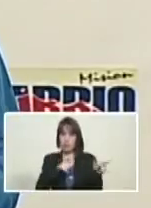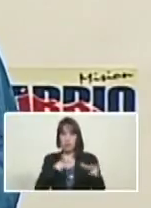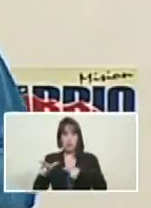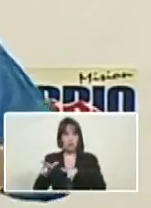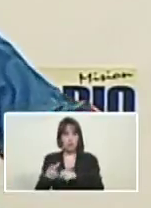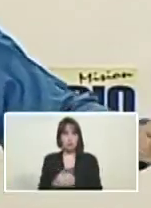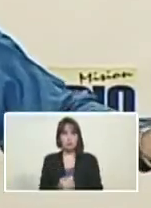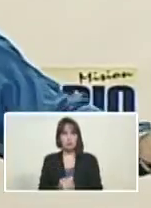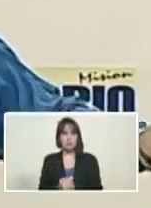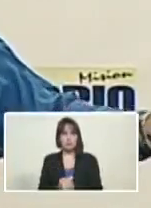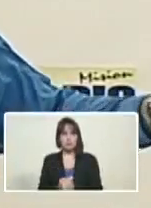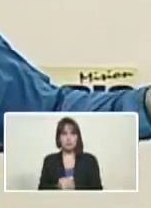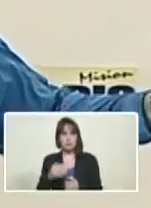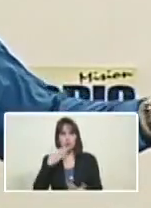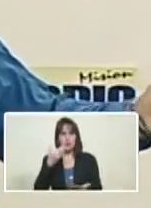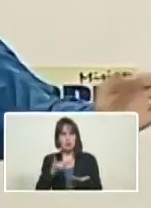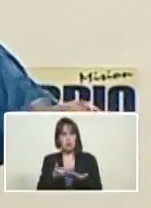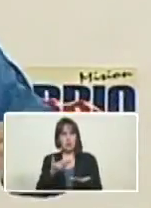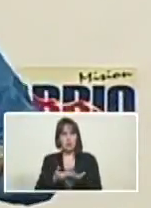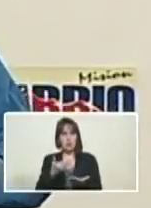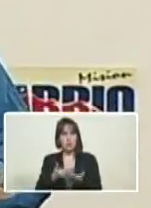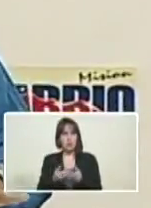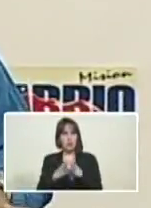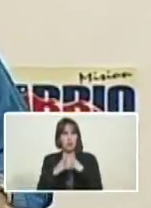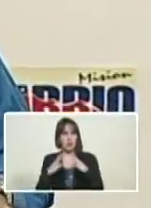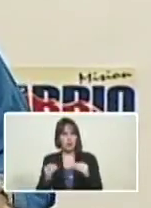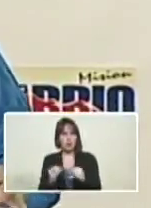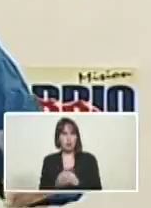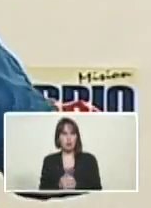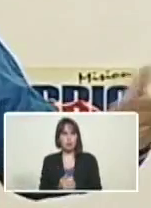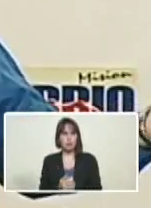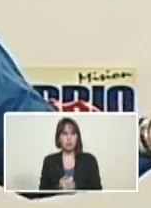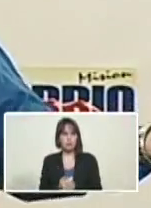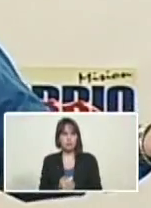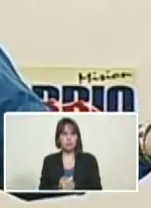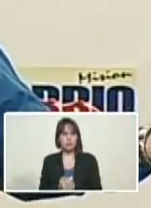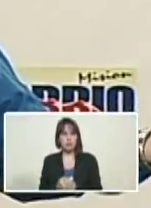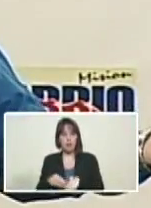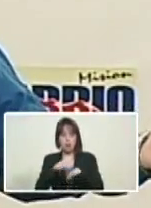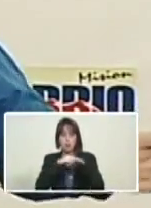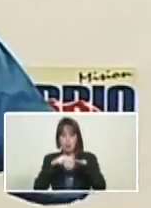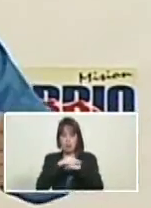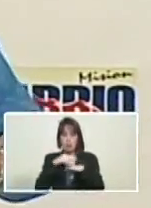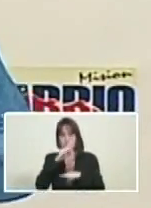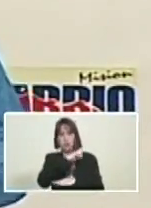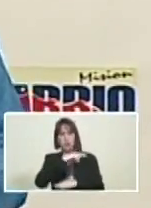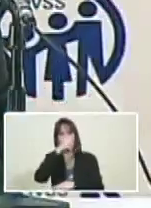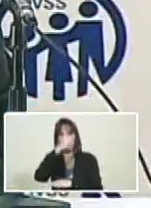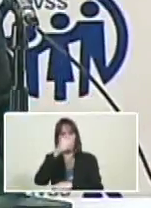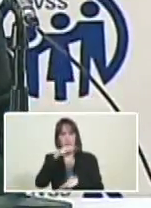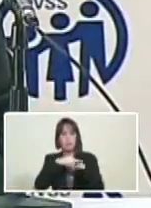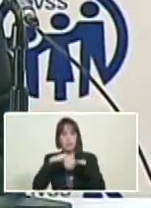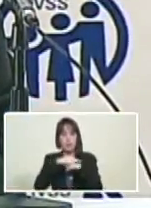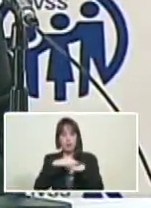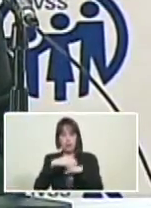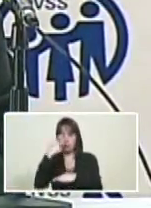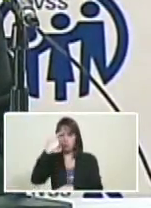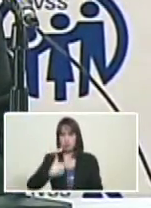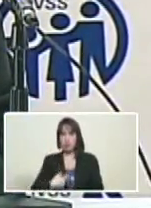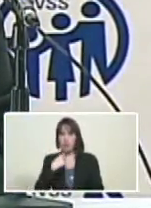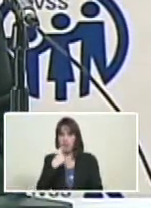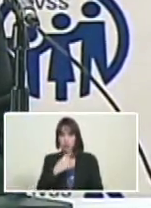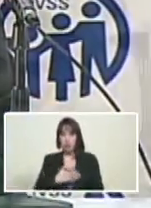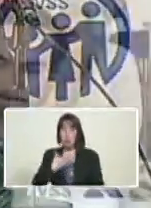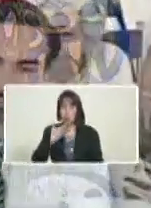y se lo planteo al doctor Carlos Alvarado, que me dio su opinión como rector y ministro,